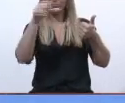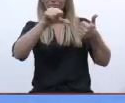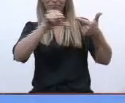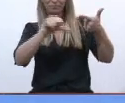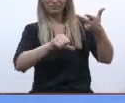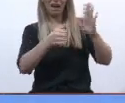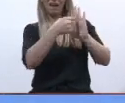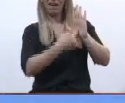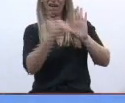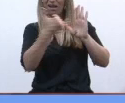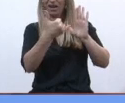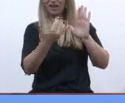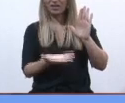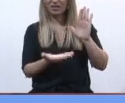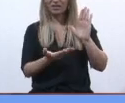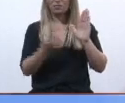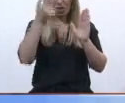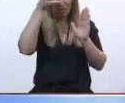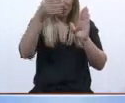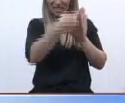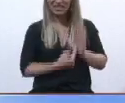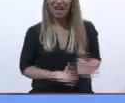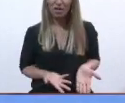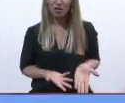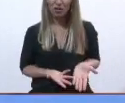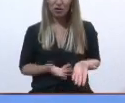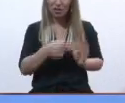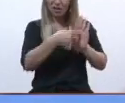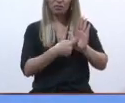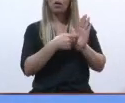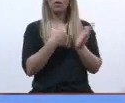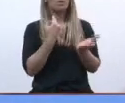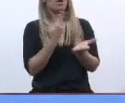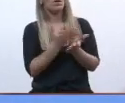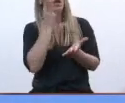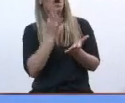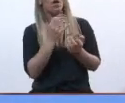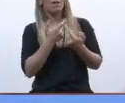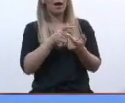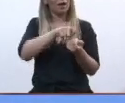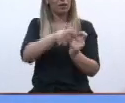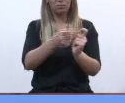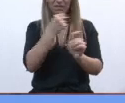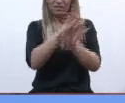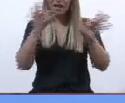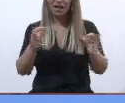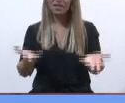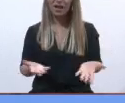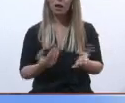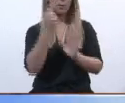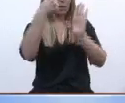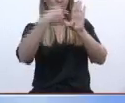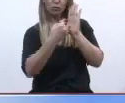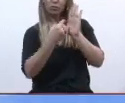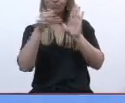medida que proponía Smith. Y que tiene problemas conceptuales y estructurales. El primero de ellos, Presidenta, está